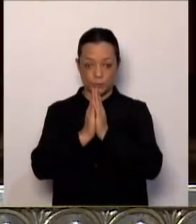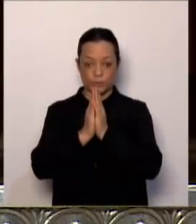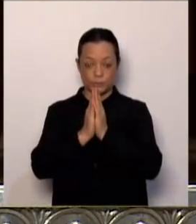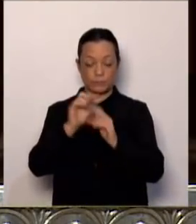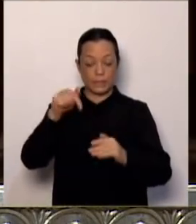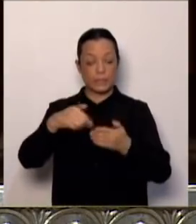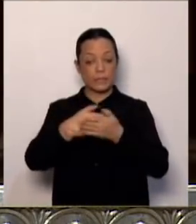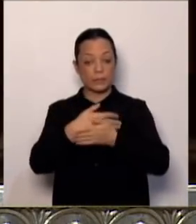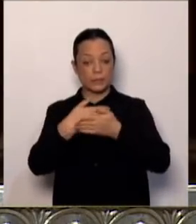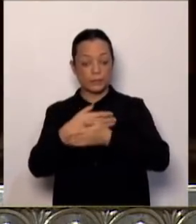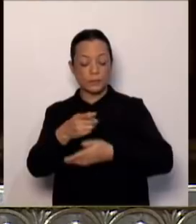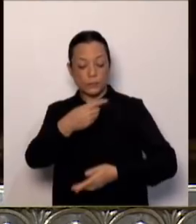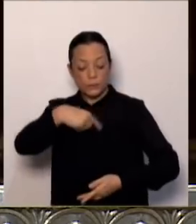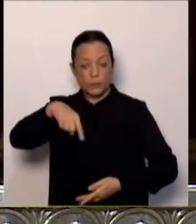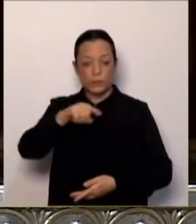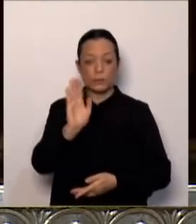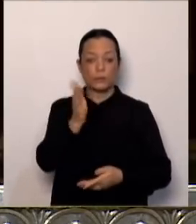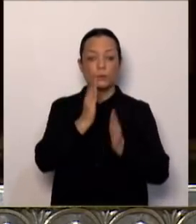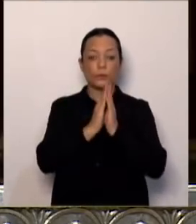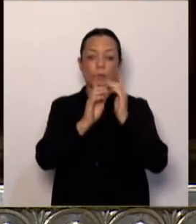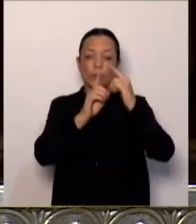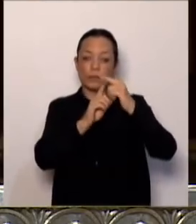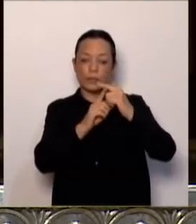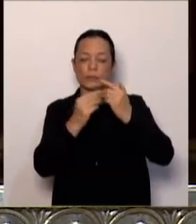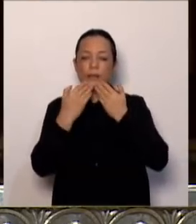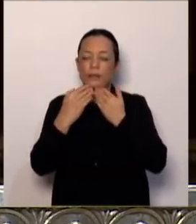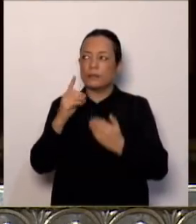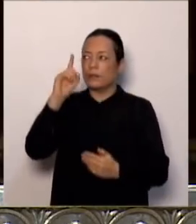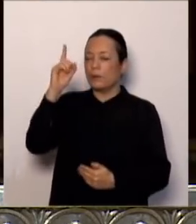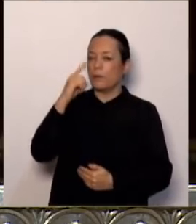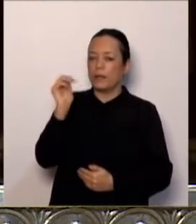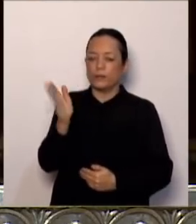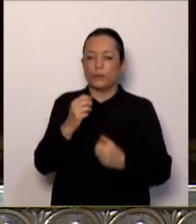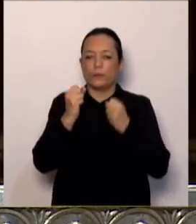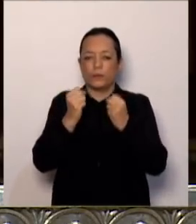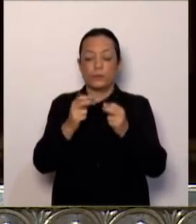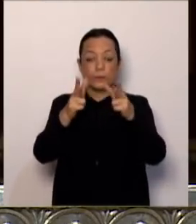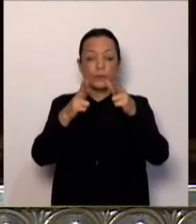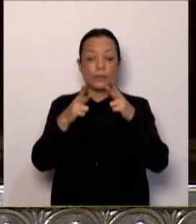Este sacrificio nuestro y de toda la Iglesia sea agradable a Dios Padre Todopoderoso.